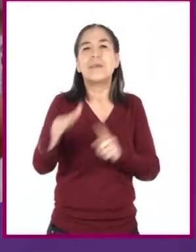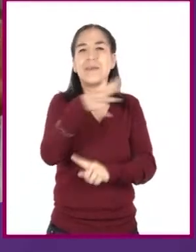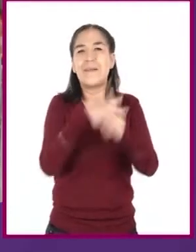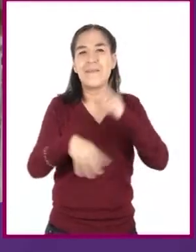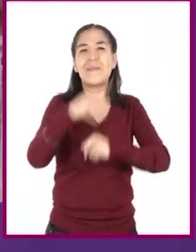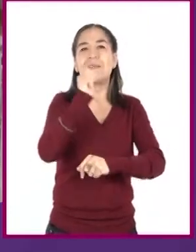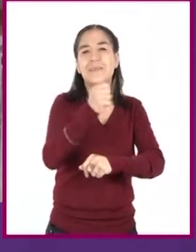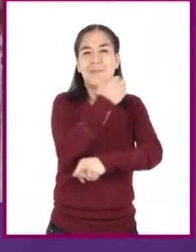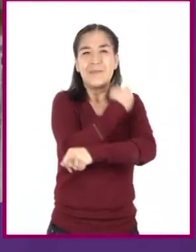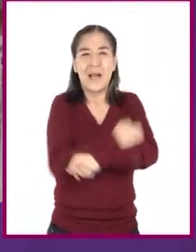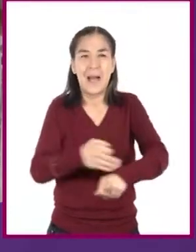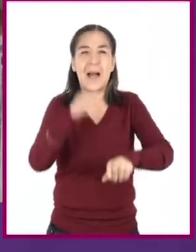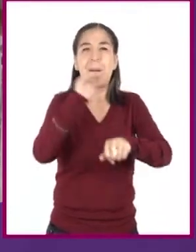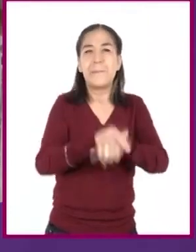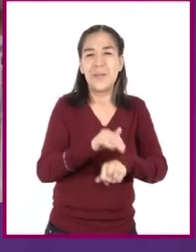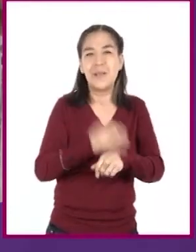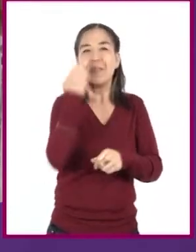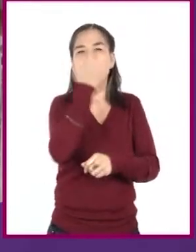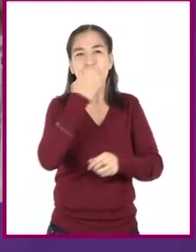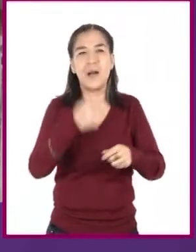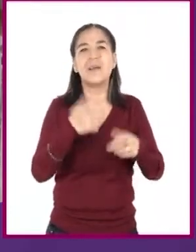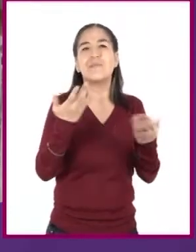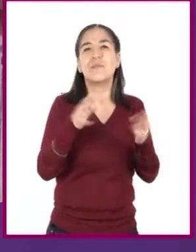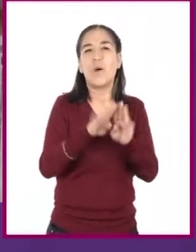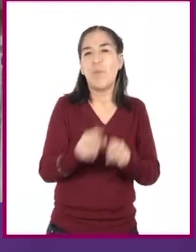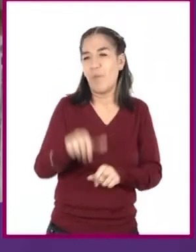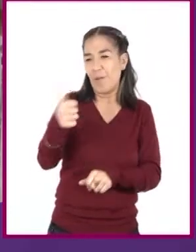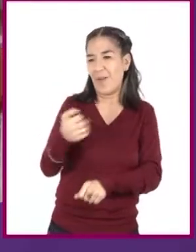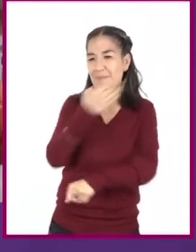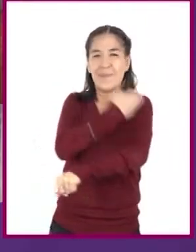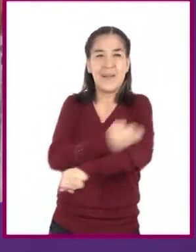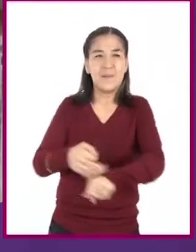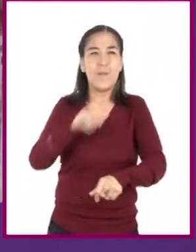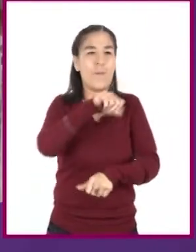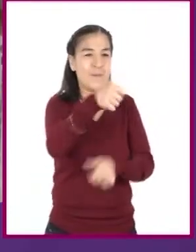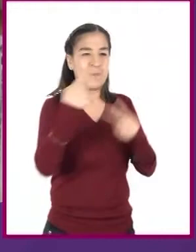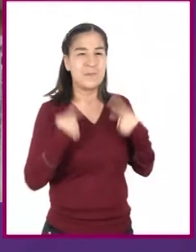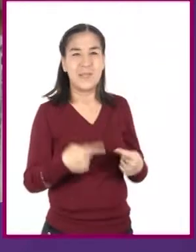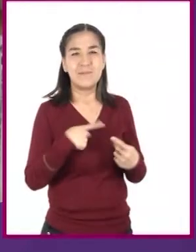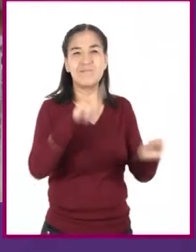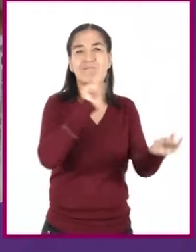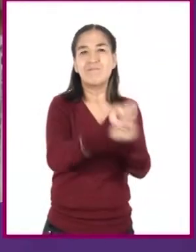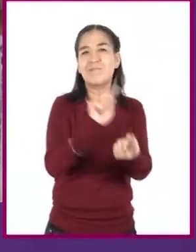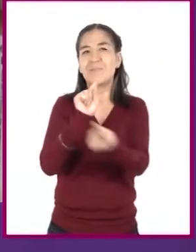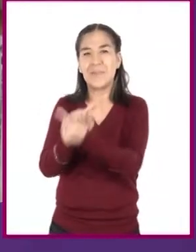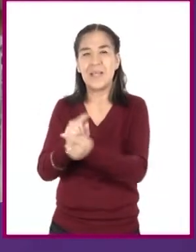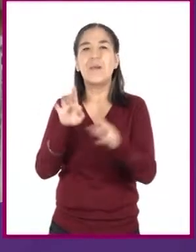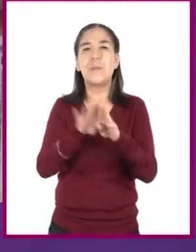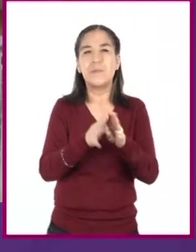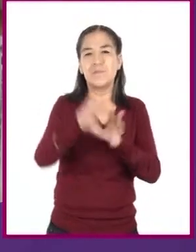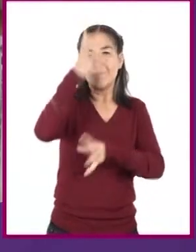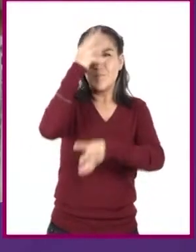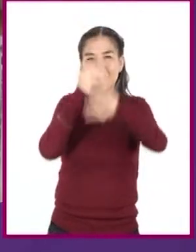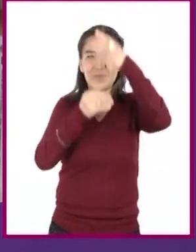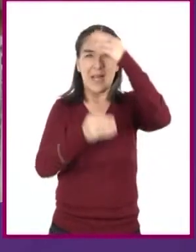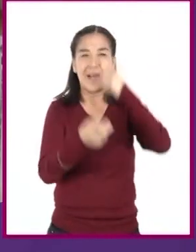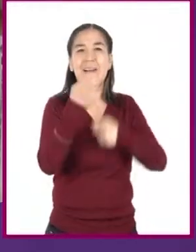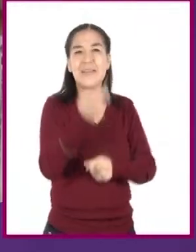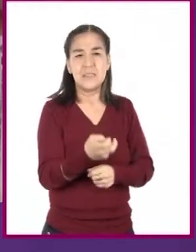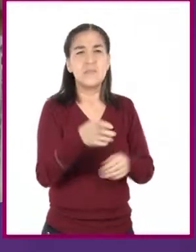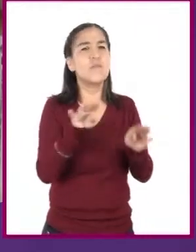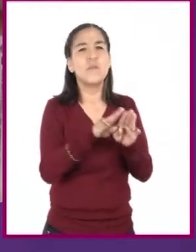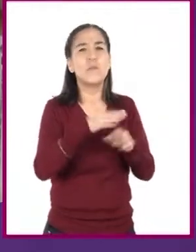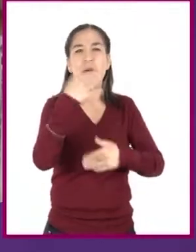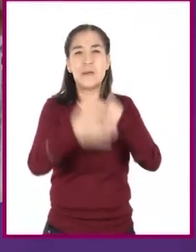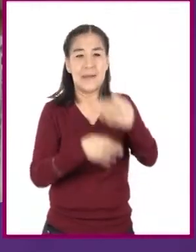se van ampliando. La escuela, nuestras otras familias, nuestras otras personas con las que nos relacionamos. Pero este proceso no